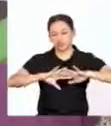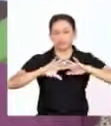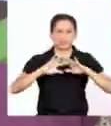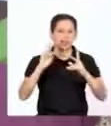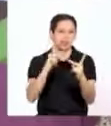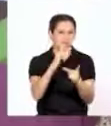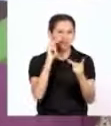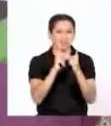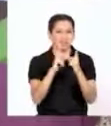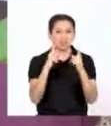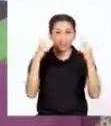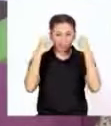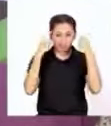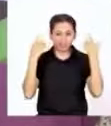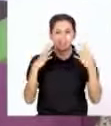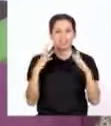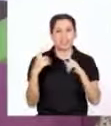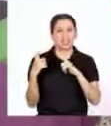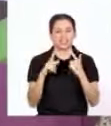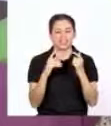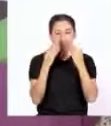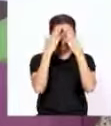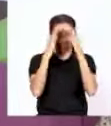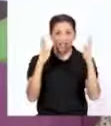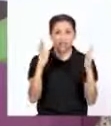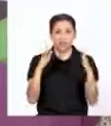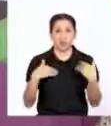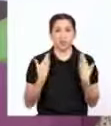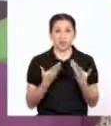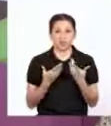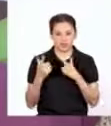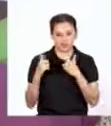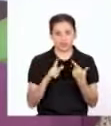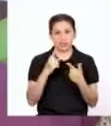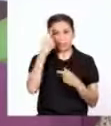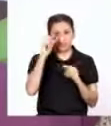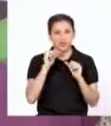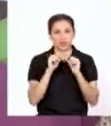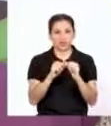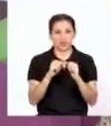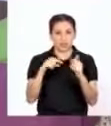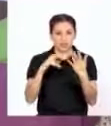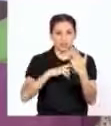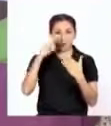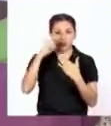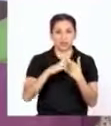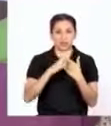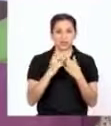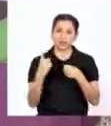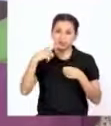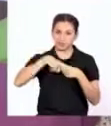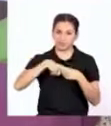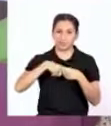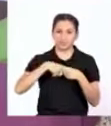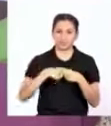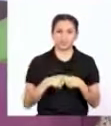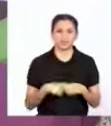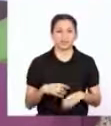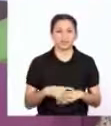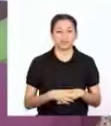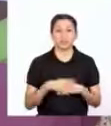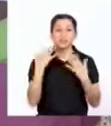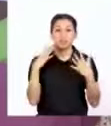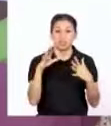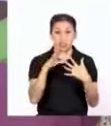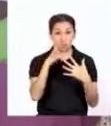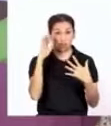¡Uf! ¡Genial! Nuestras mentes ya están activadas y podemos alistarnos para continuar con nuestro proyecto participativo.